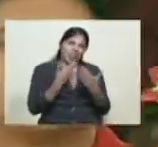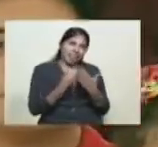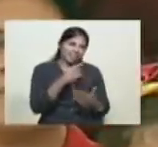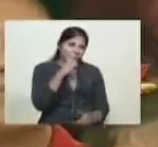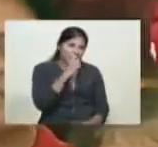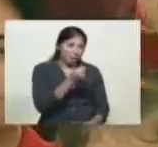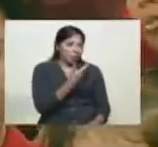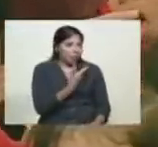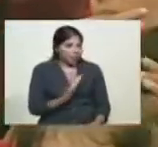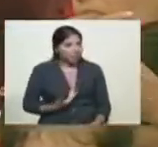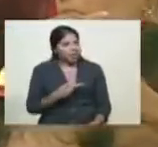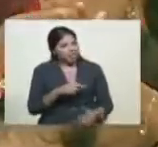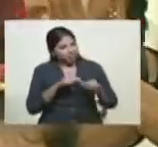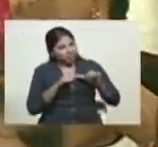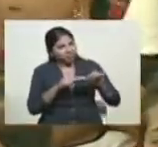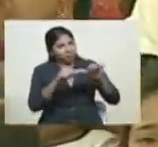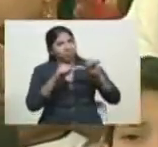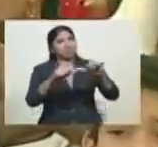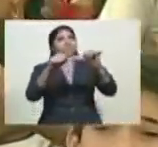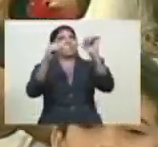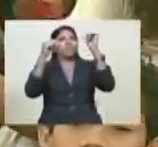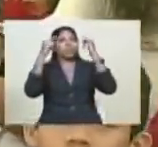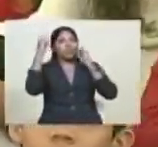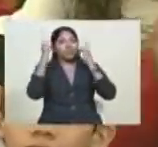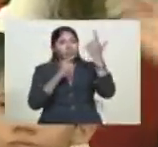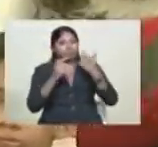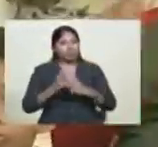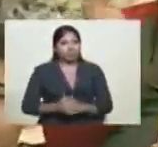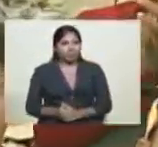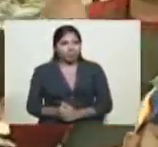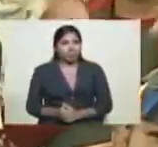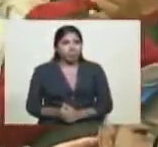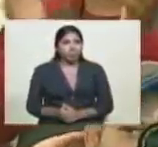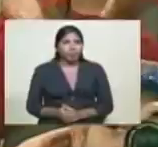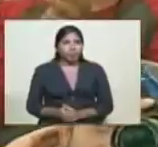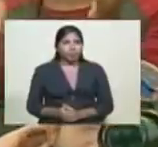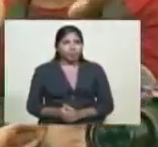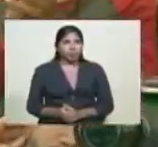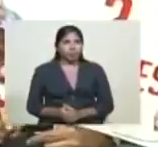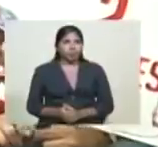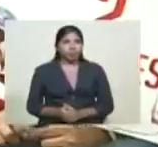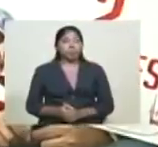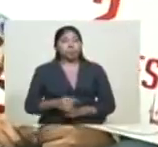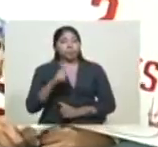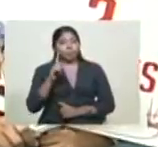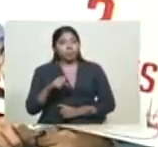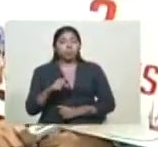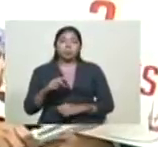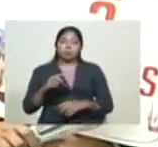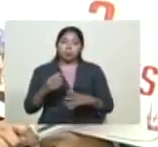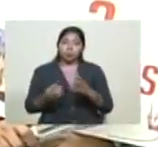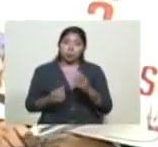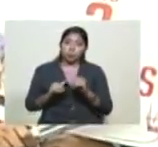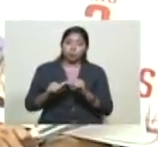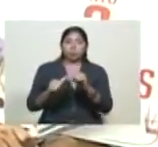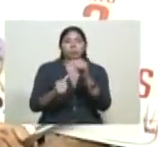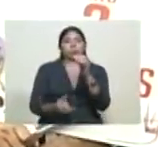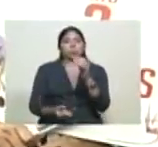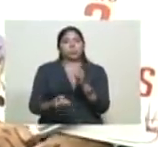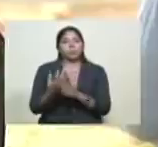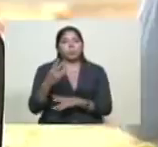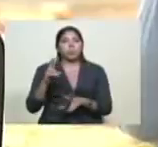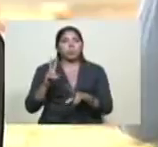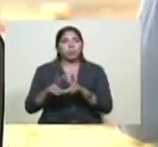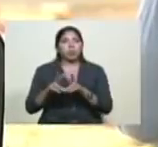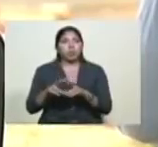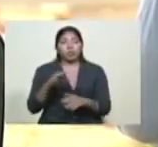Maduro, que ha continuado el legado del comandante Hugo Chávez Frías, y con la misión Vivienda Venezuela, pues vamos rumbo